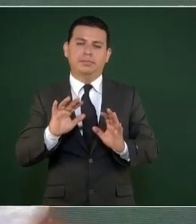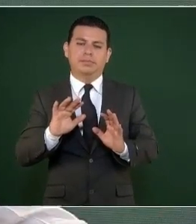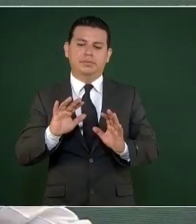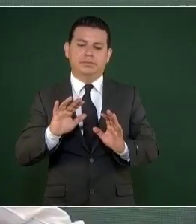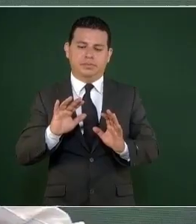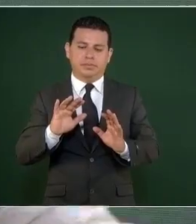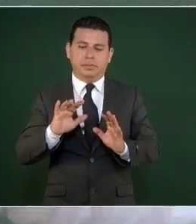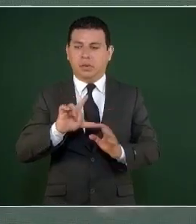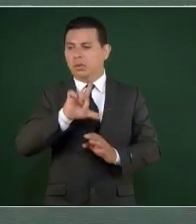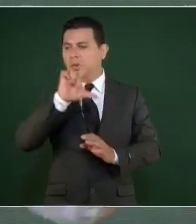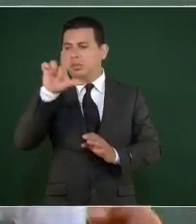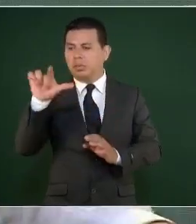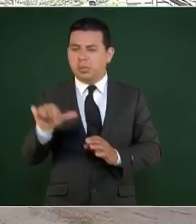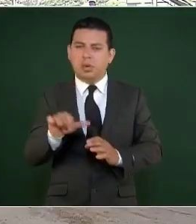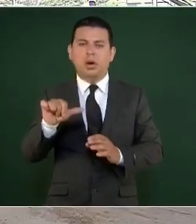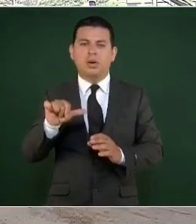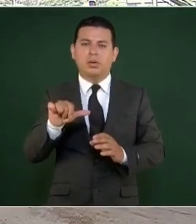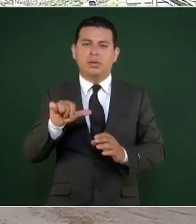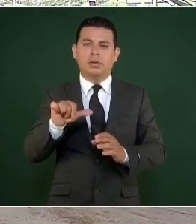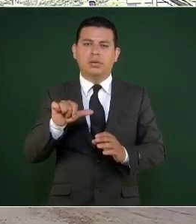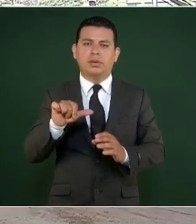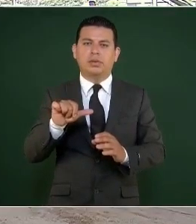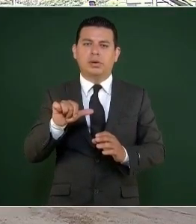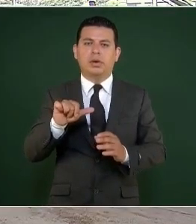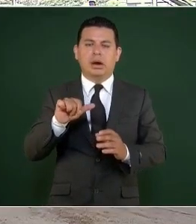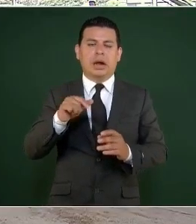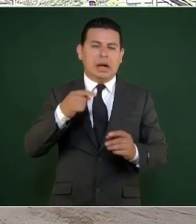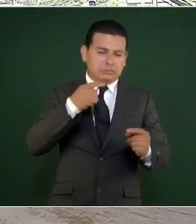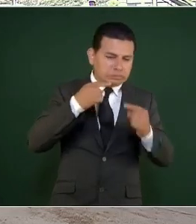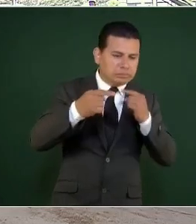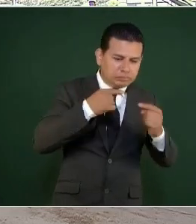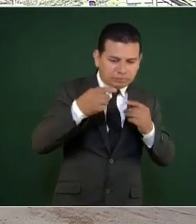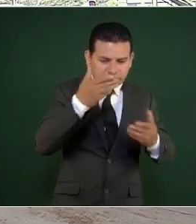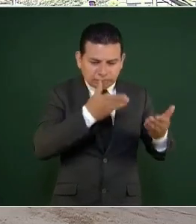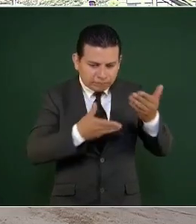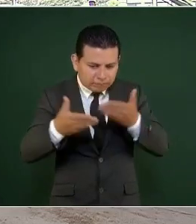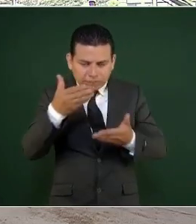Y luego hicieron un chanchullo